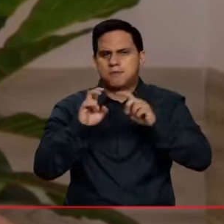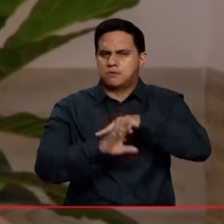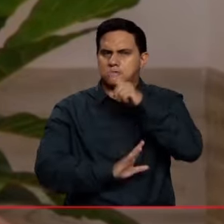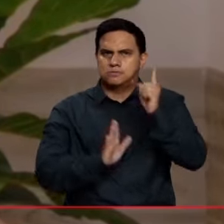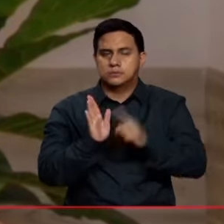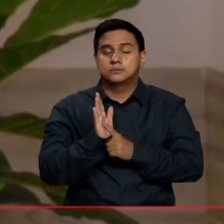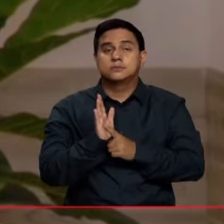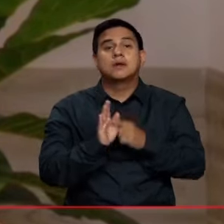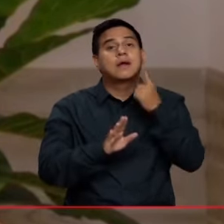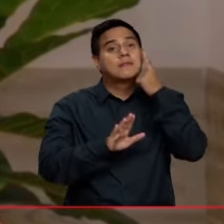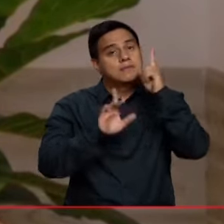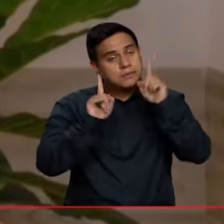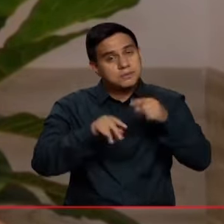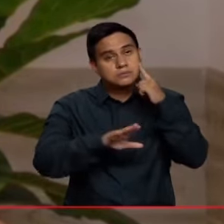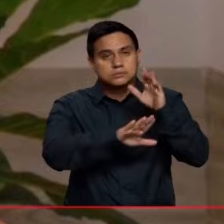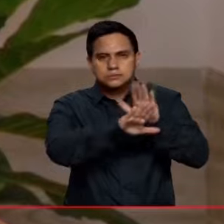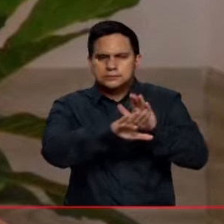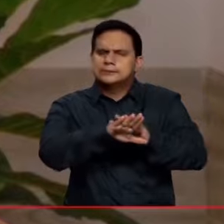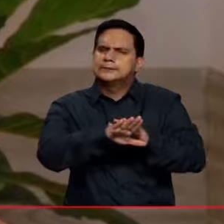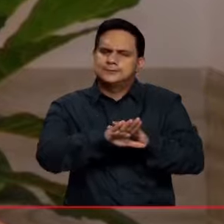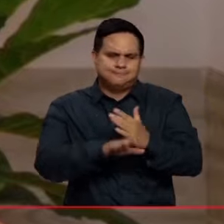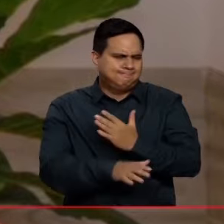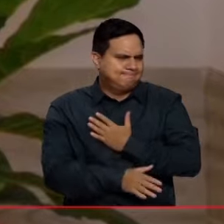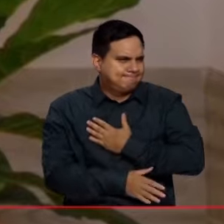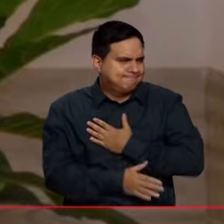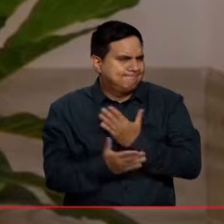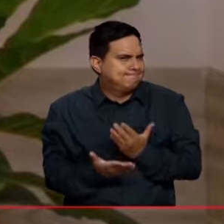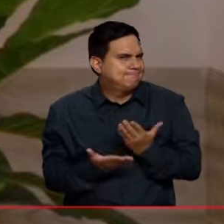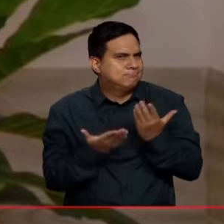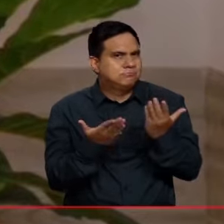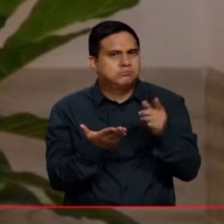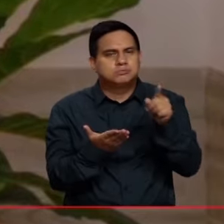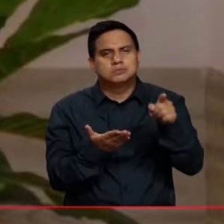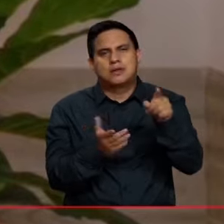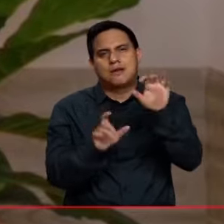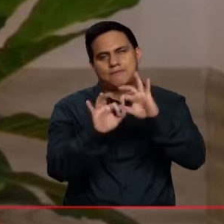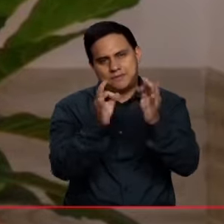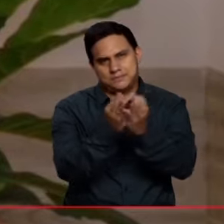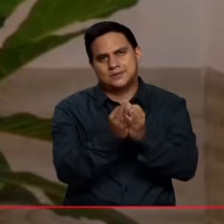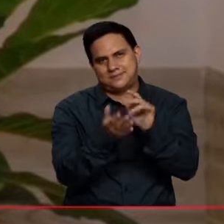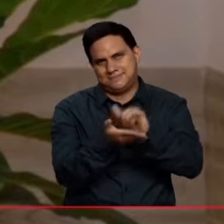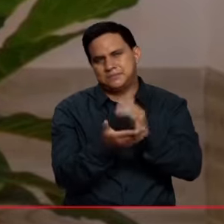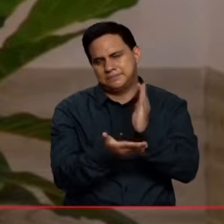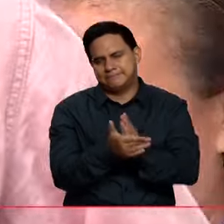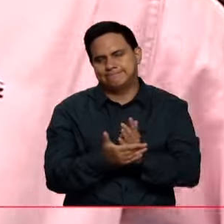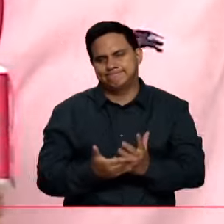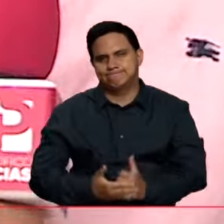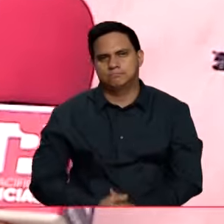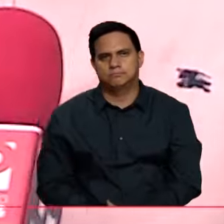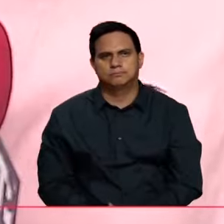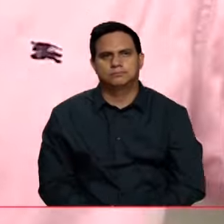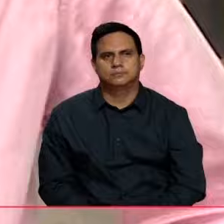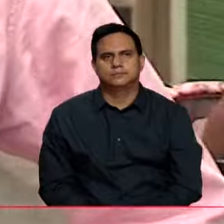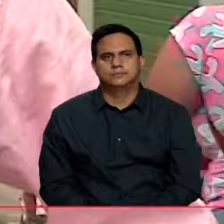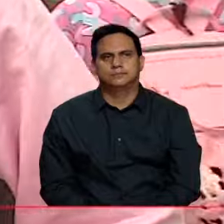supuesto, enviamos un saludo de solidaridad a las familias de las personas afectadas en este hecho sicarial.